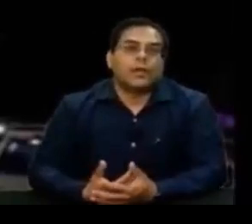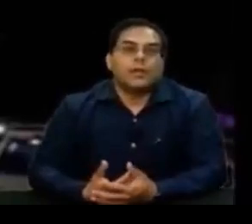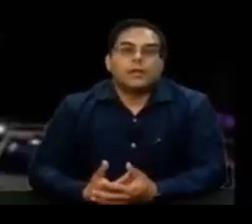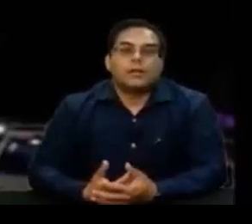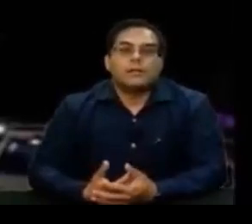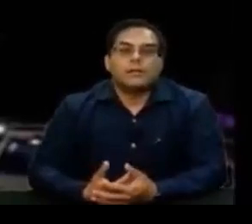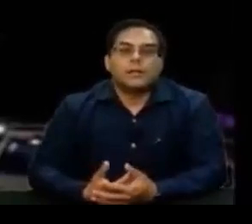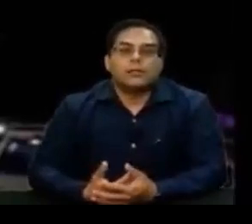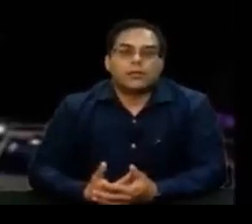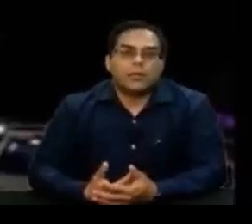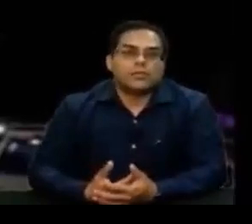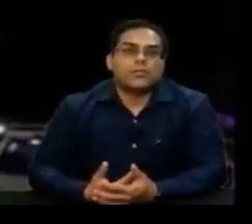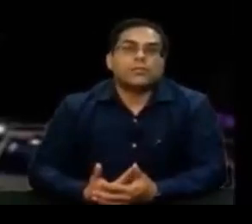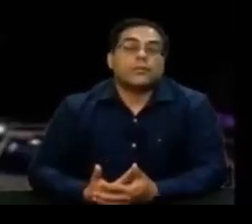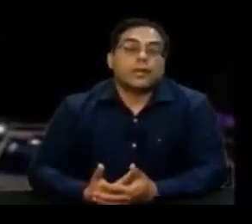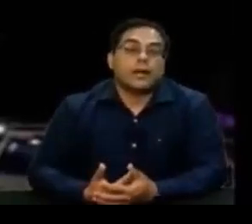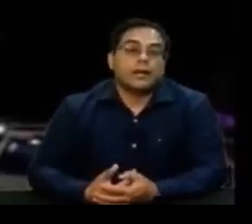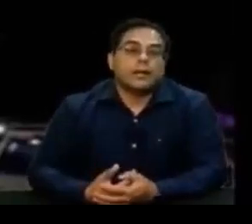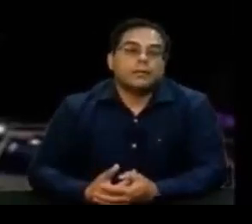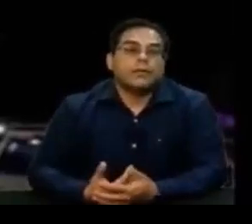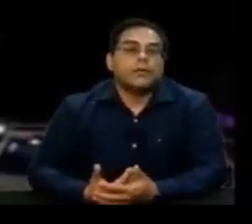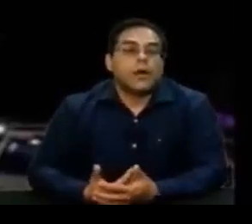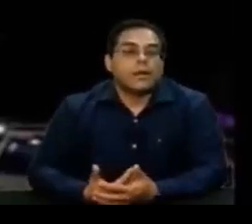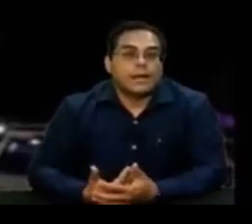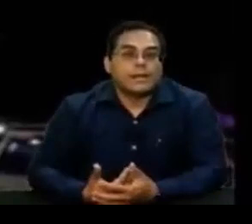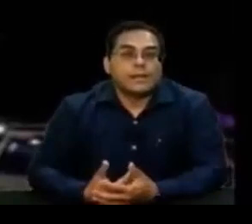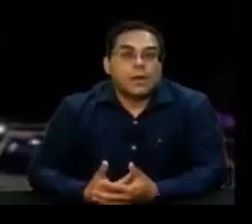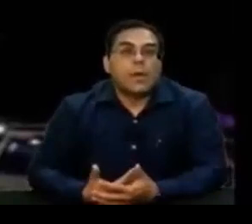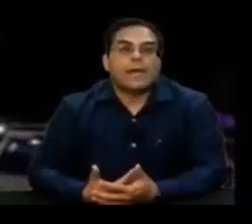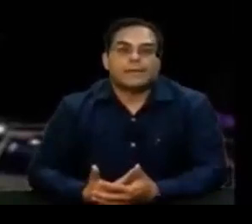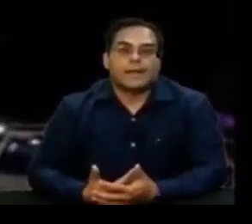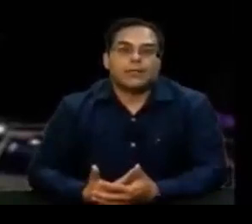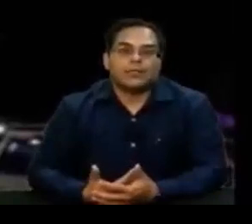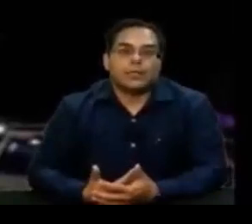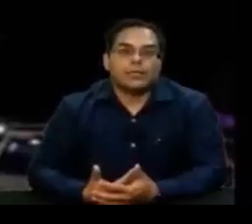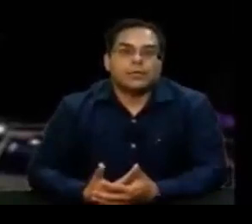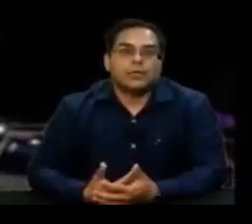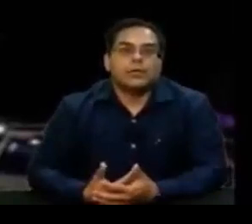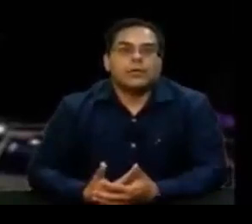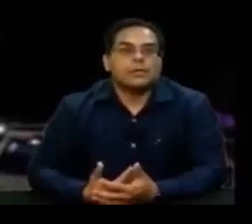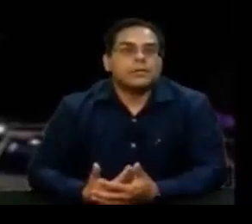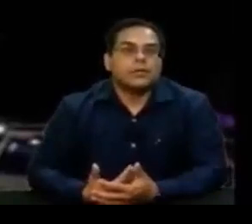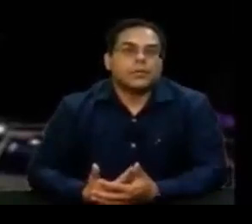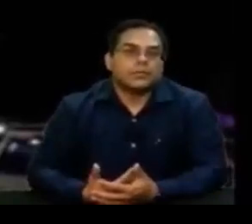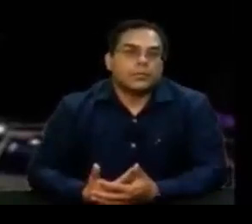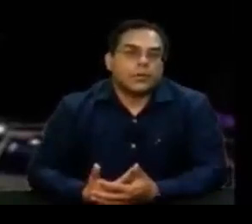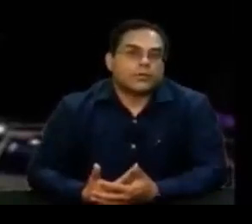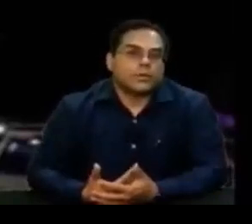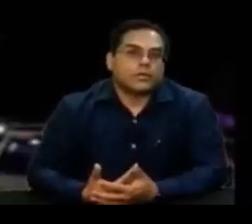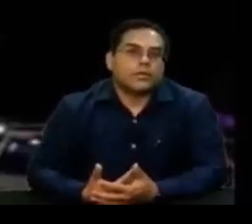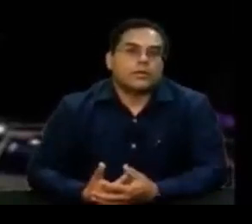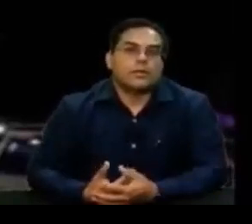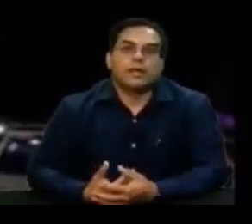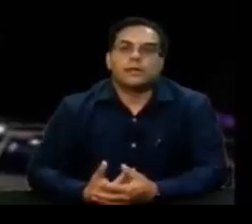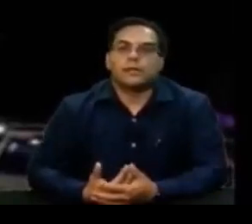colocar tornillos, donde podemos fijar, donde no hay áreas huecas, digámoslo así, ¿no? Es decir, no podemos apoyarnos en el